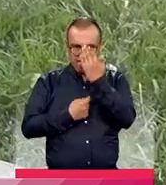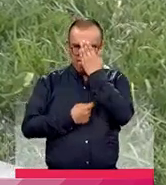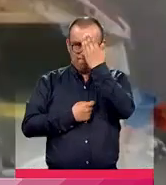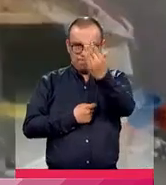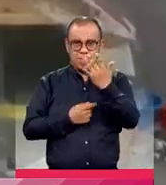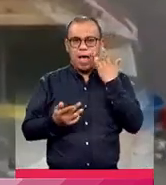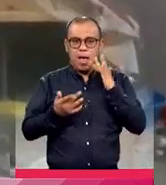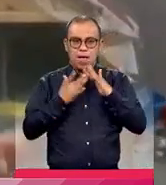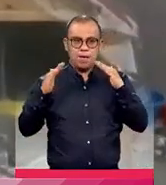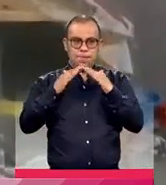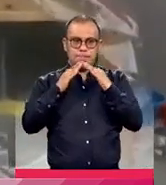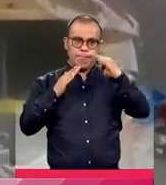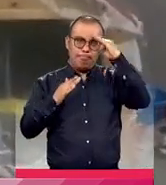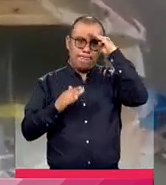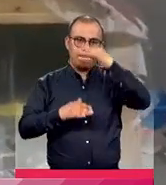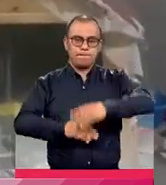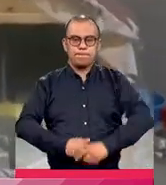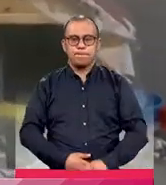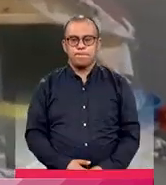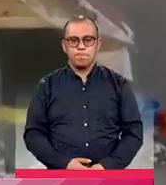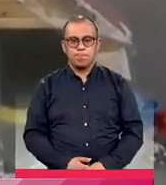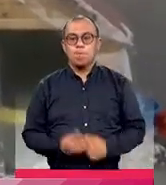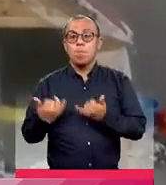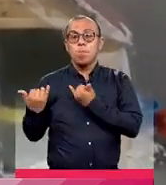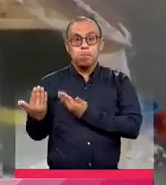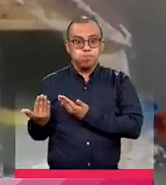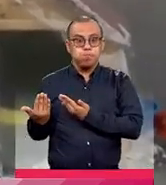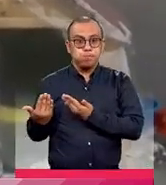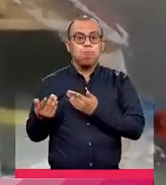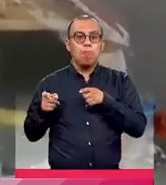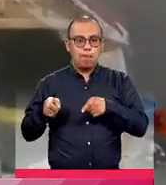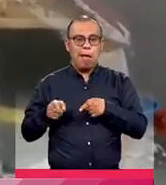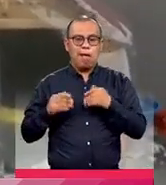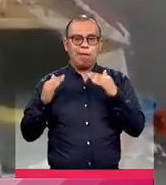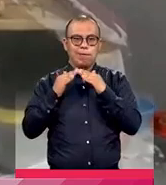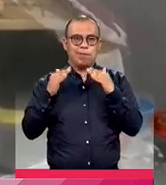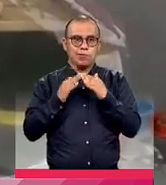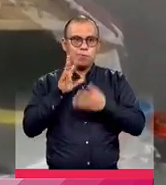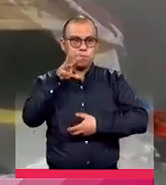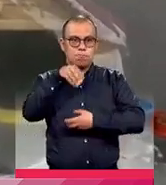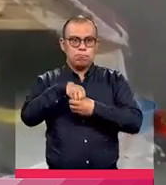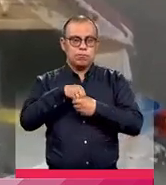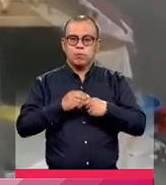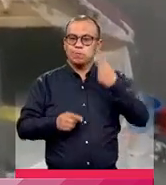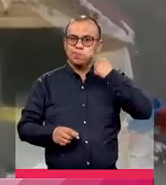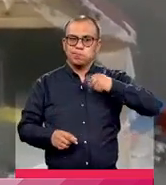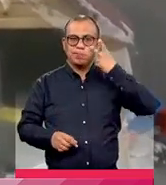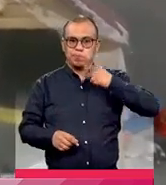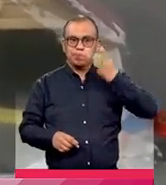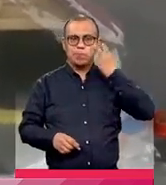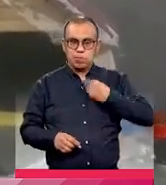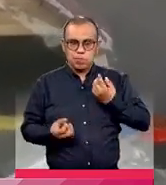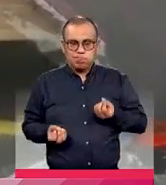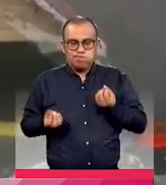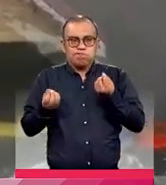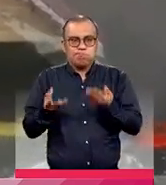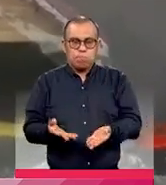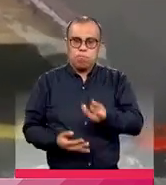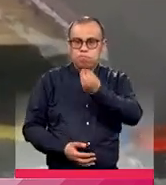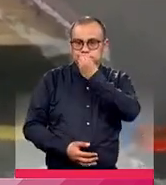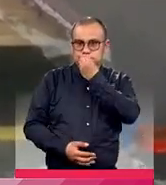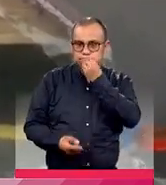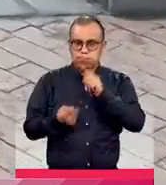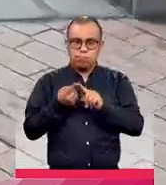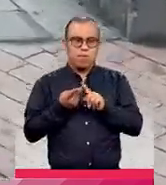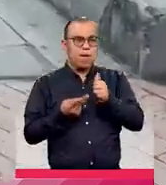CAI. En traerle la casita que ven ahí, de ahí ya día tras día venimos a darle su comida,